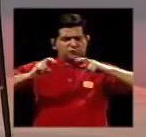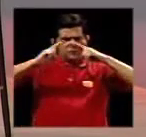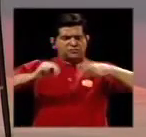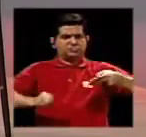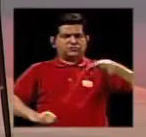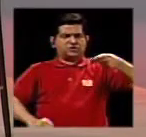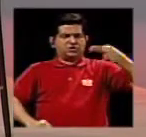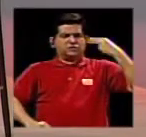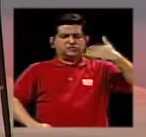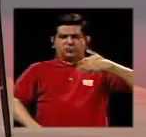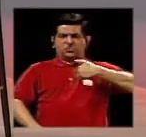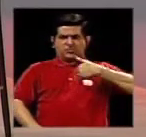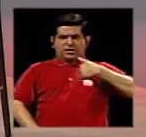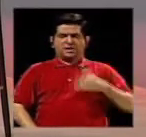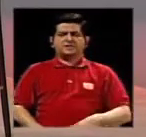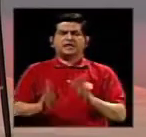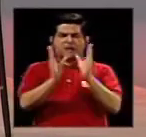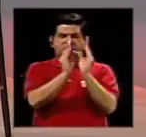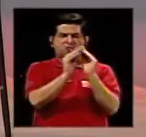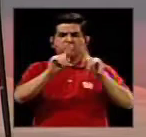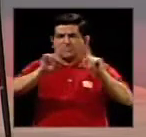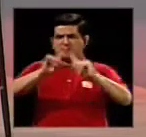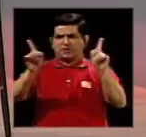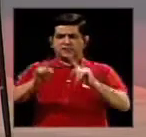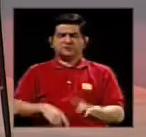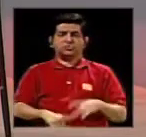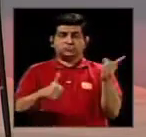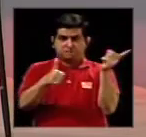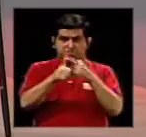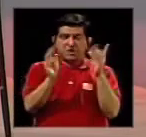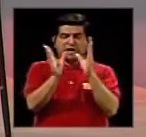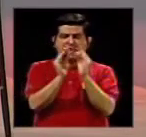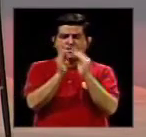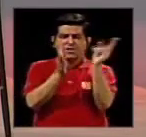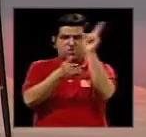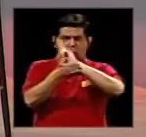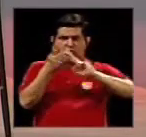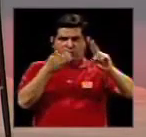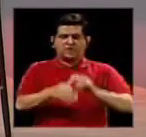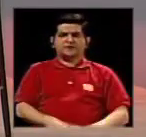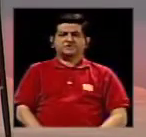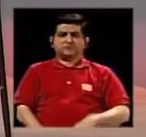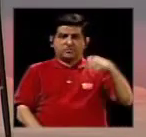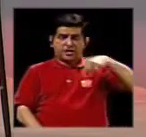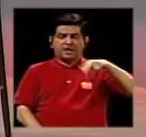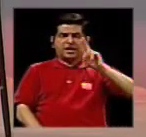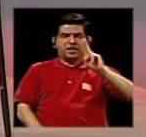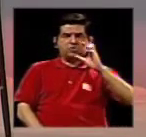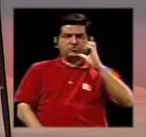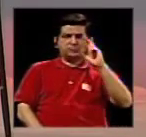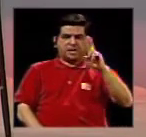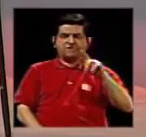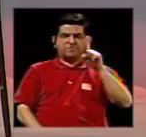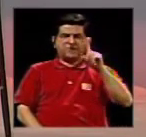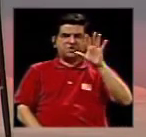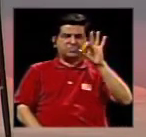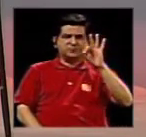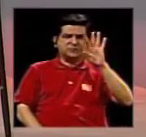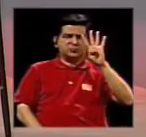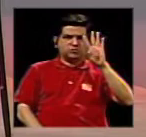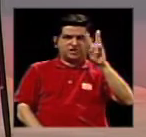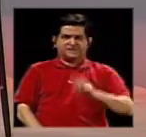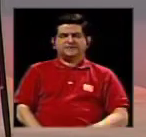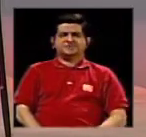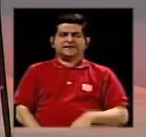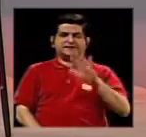la historia a nivel de congresos el primer congreso universitario lo tuvo la universidad de Costa Rica en 1946